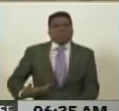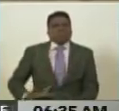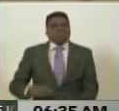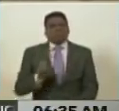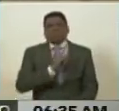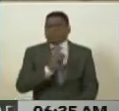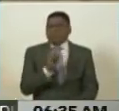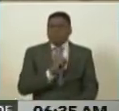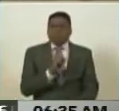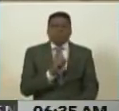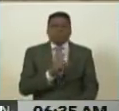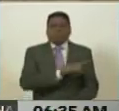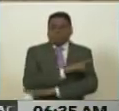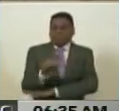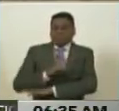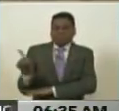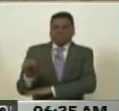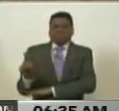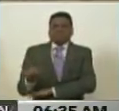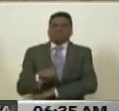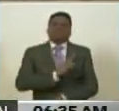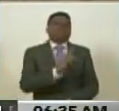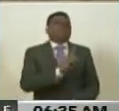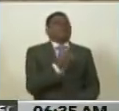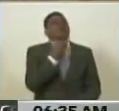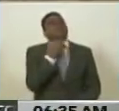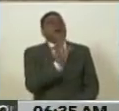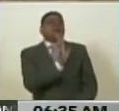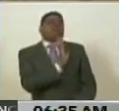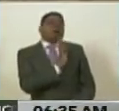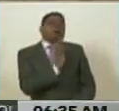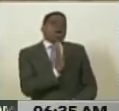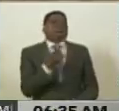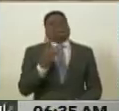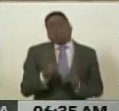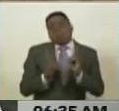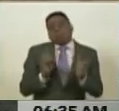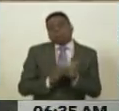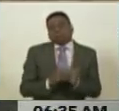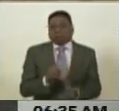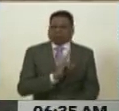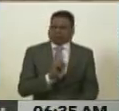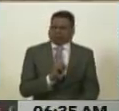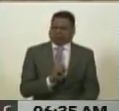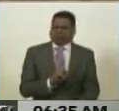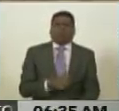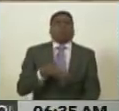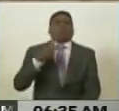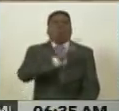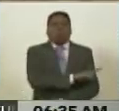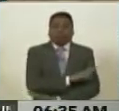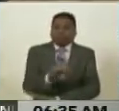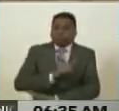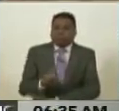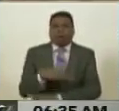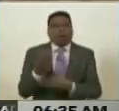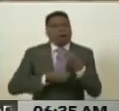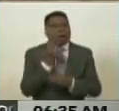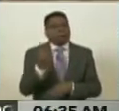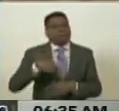optativo, es obligatorio en todo el territorio nacional de la República Bolivariana de Venezuela y que así tiene que respetarse la Central